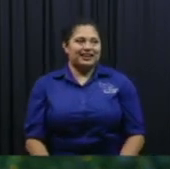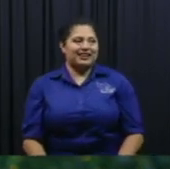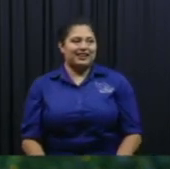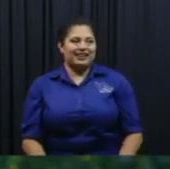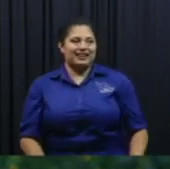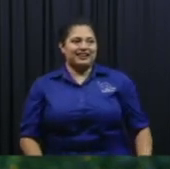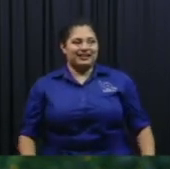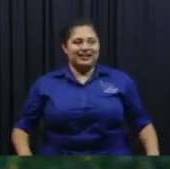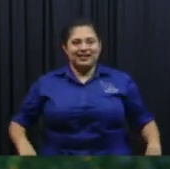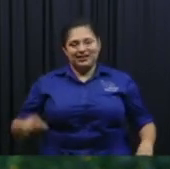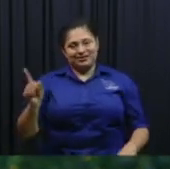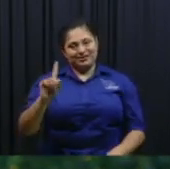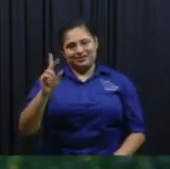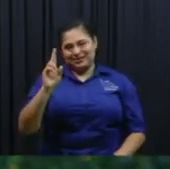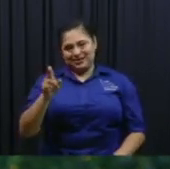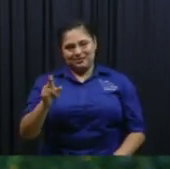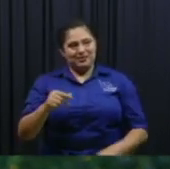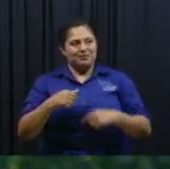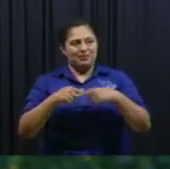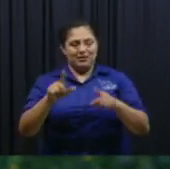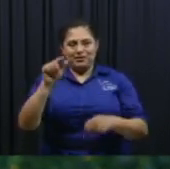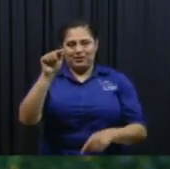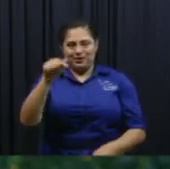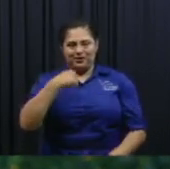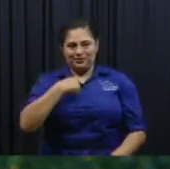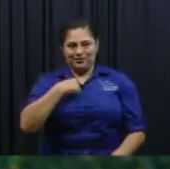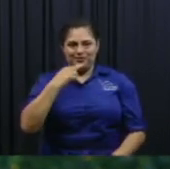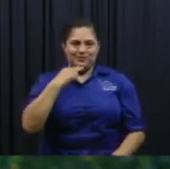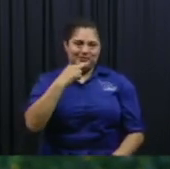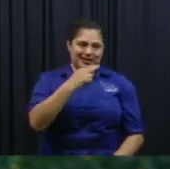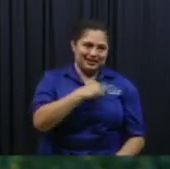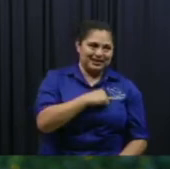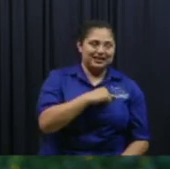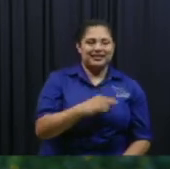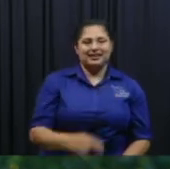mi estado habitual va pero está ese día estaba en modo humilde